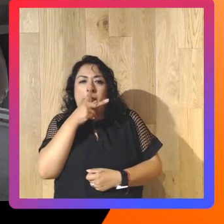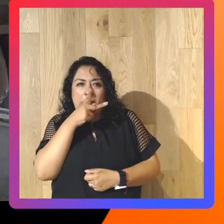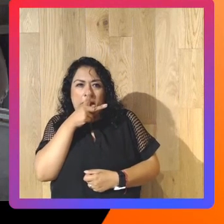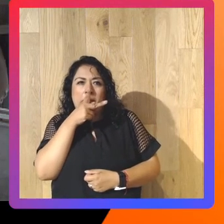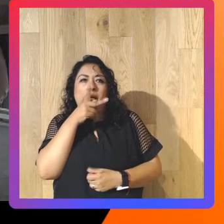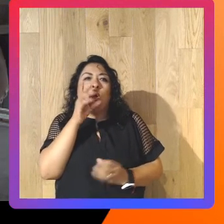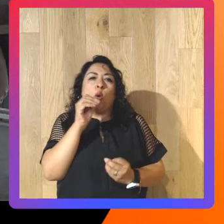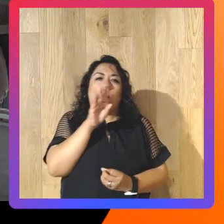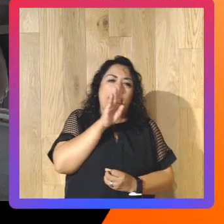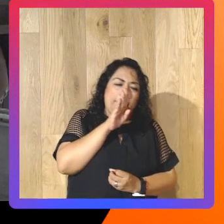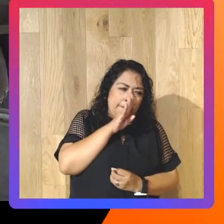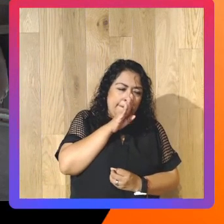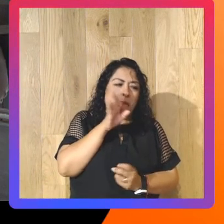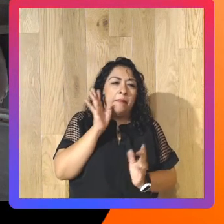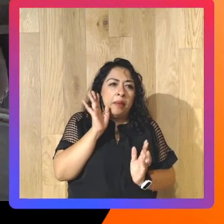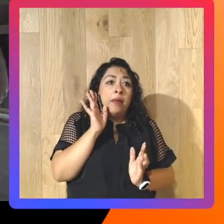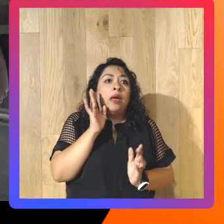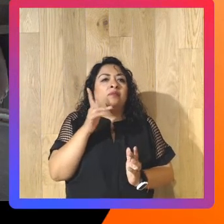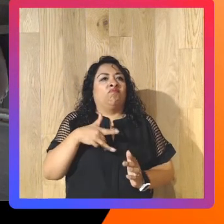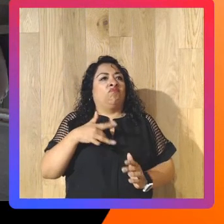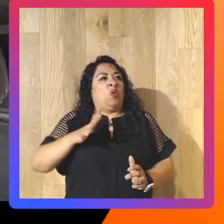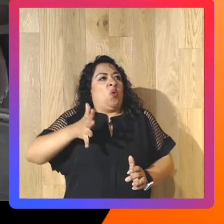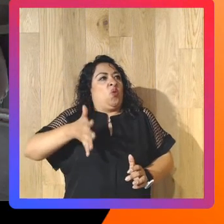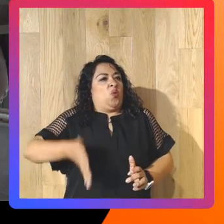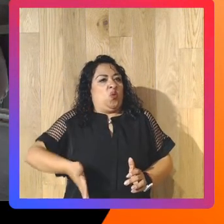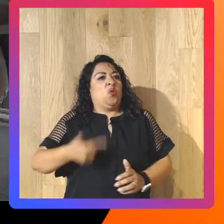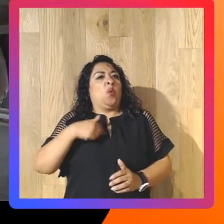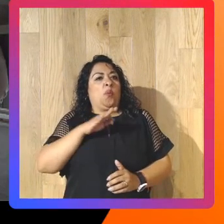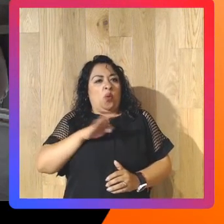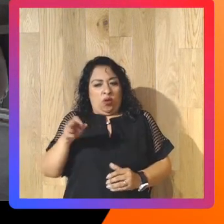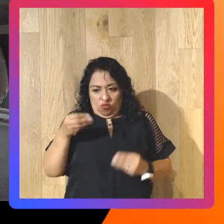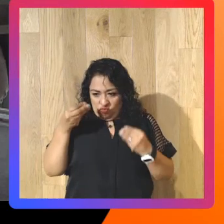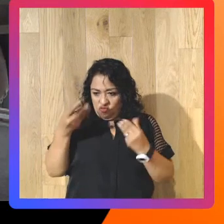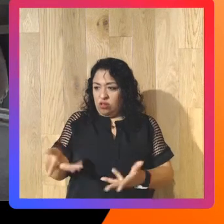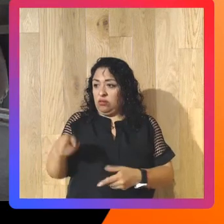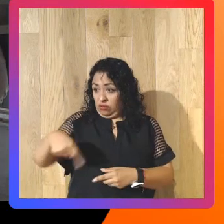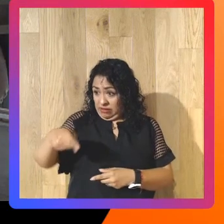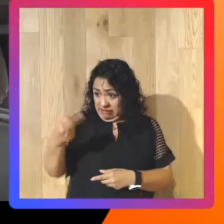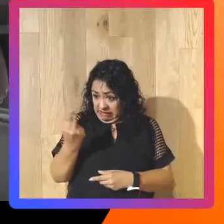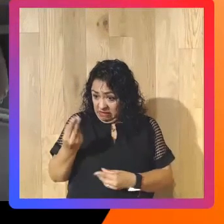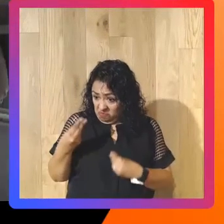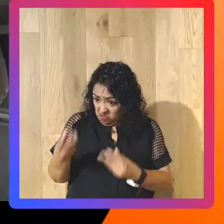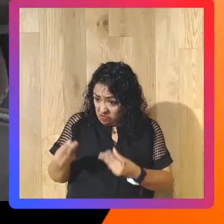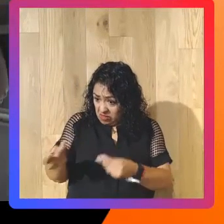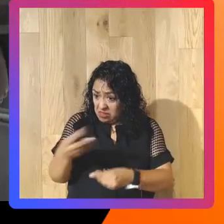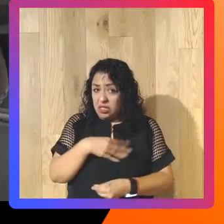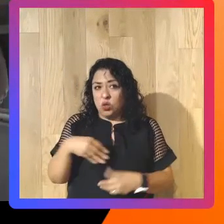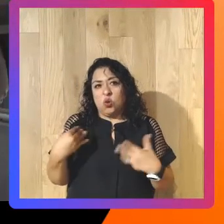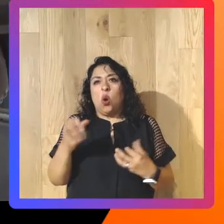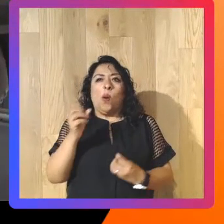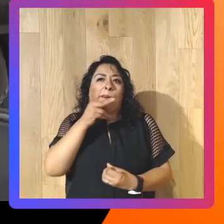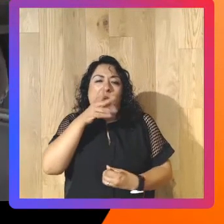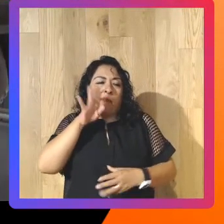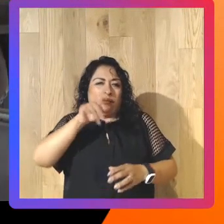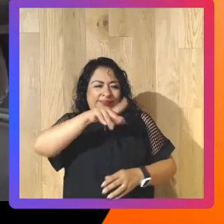o una madre de familia, ese orgullo de poder dotar de todo lo que se necesita a sus hijos o a sus padres,